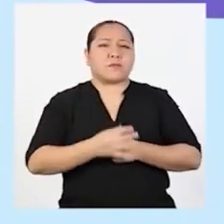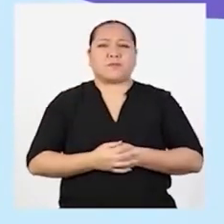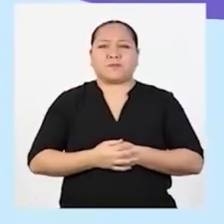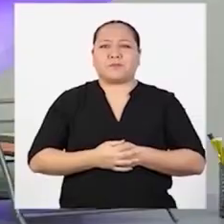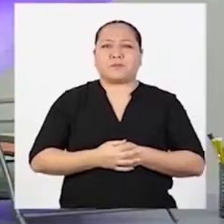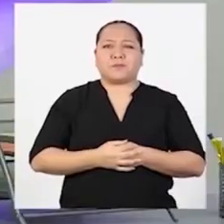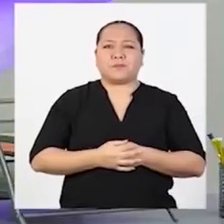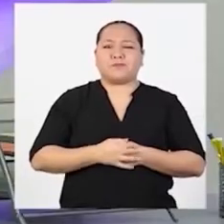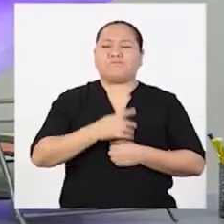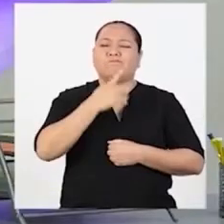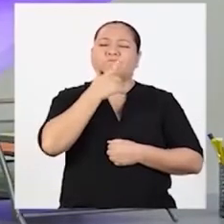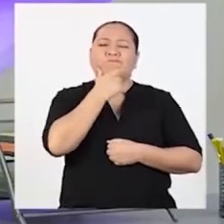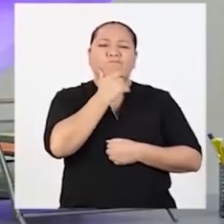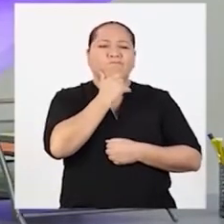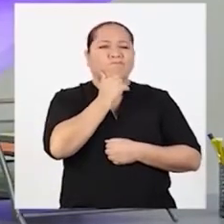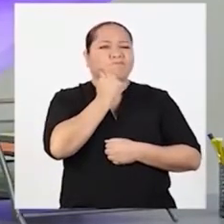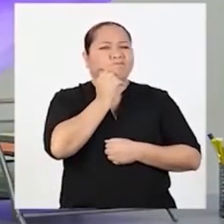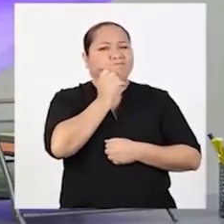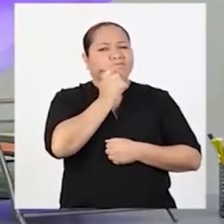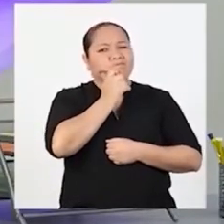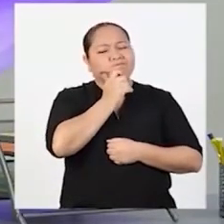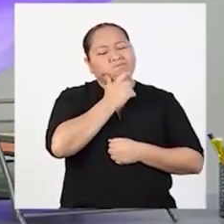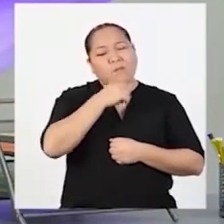¿Por qué?